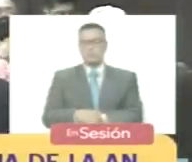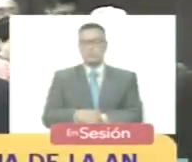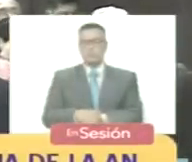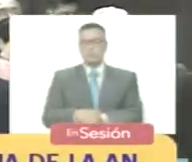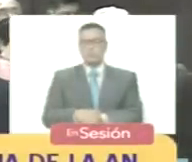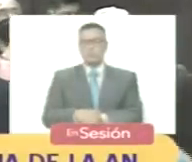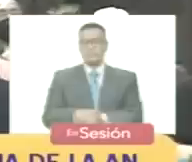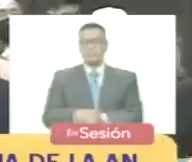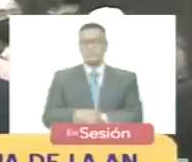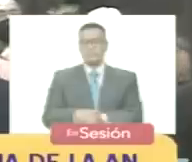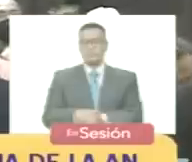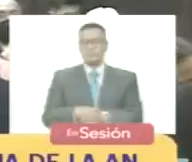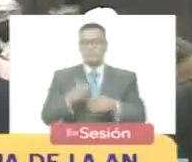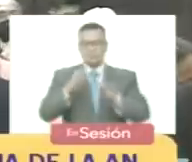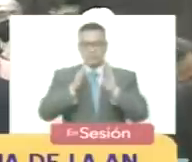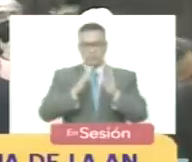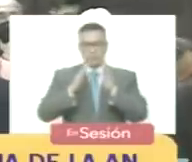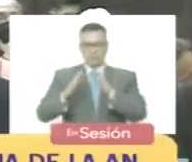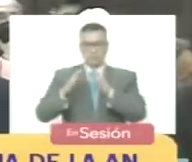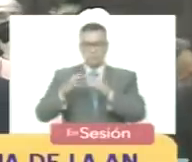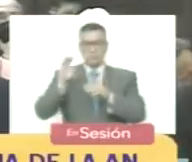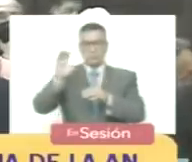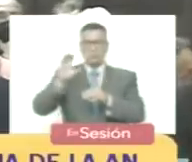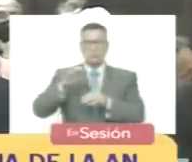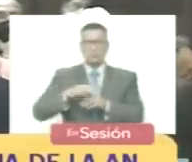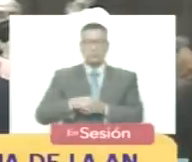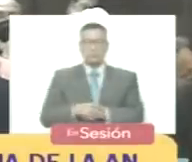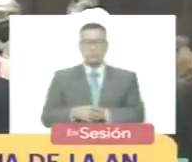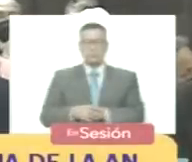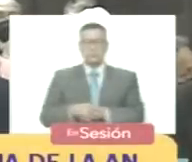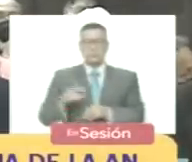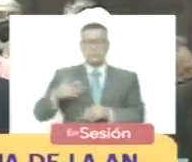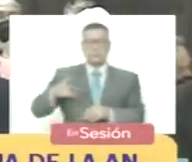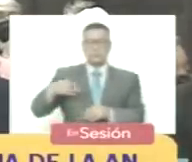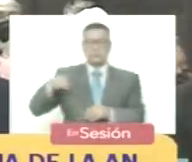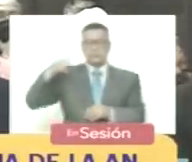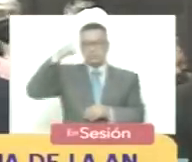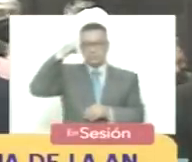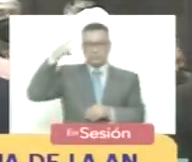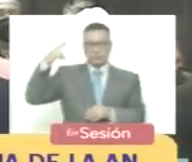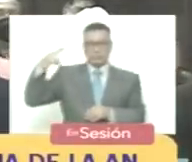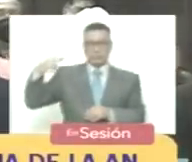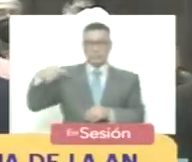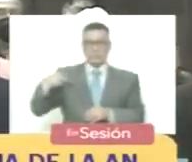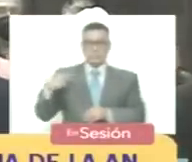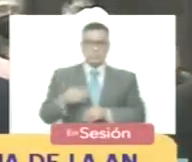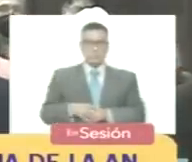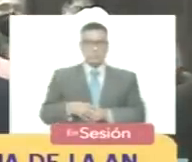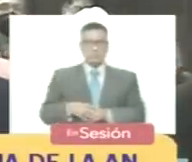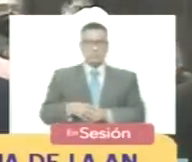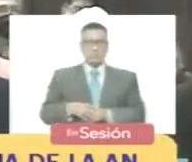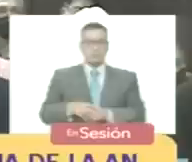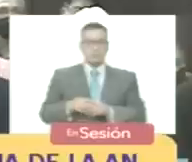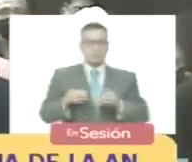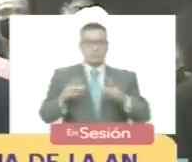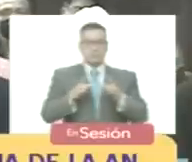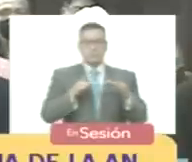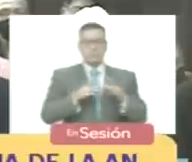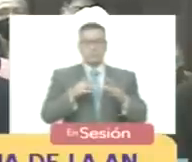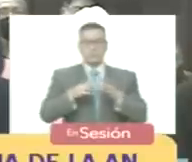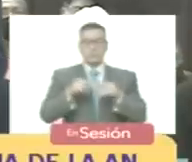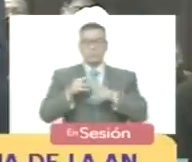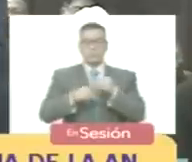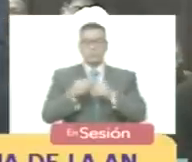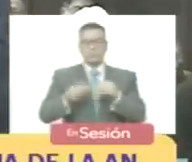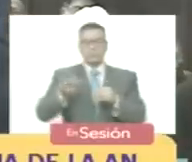como bloque de la patria, nos sentimos orgullosos de estar a tono y en sintonía con las expectativas